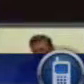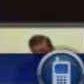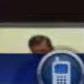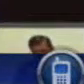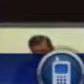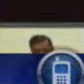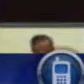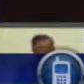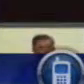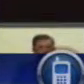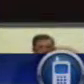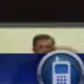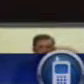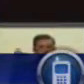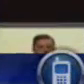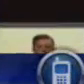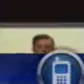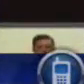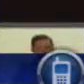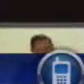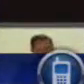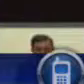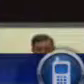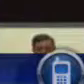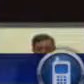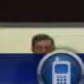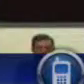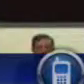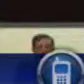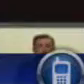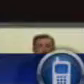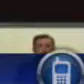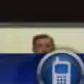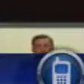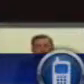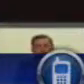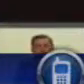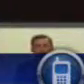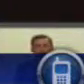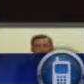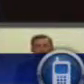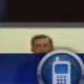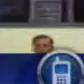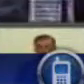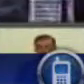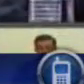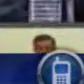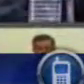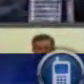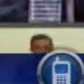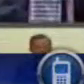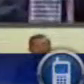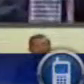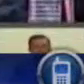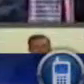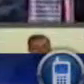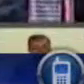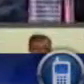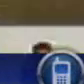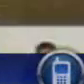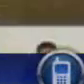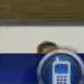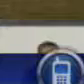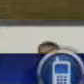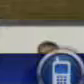que puede convocarse indistintamente a las dos cámaras al mismo tiempo o a una